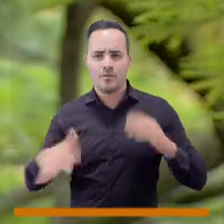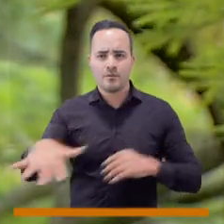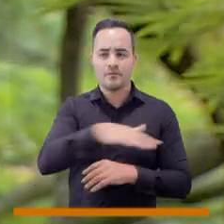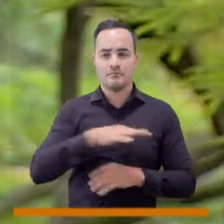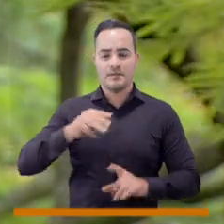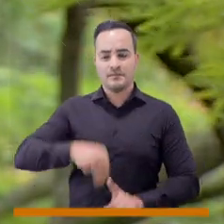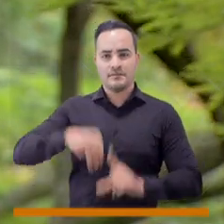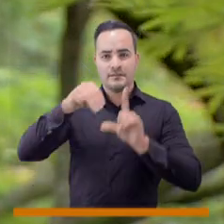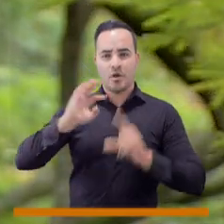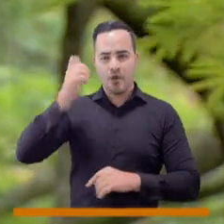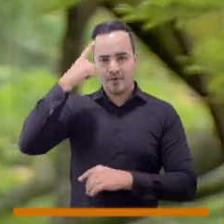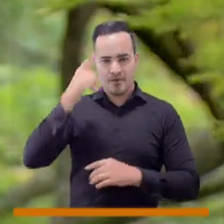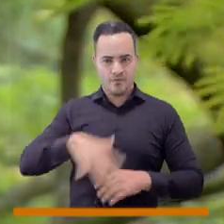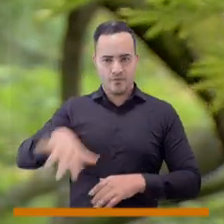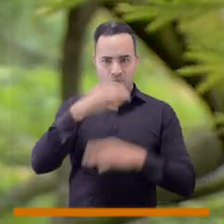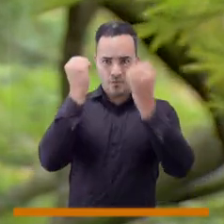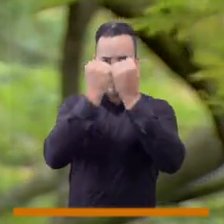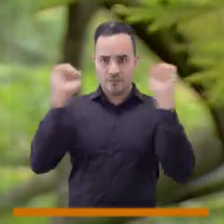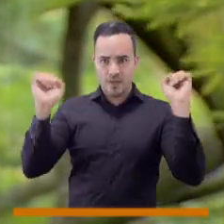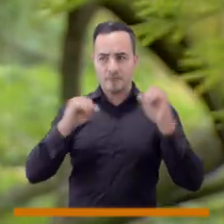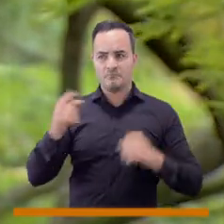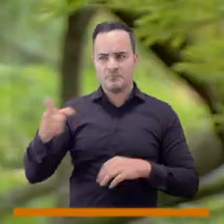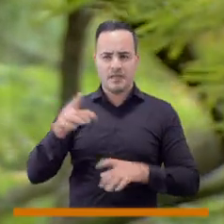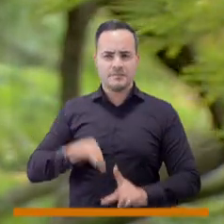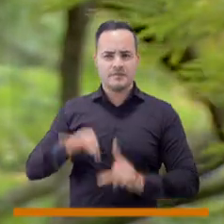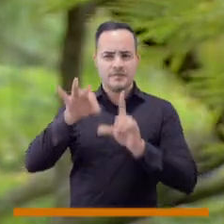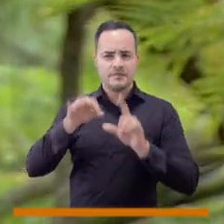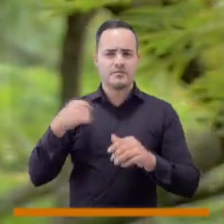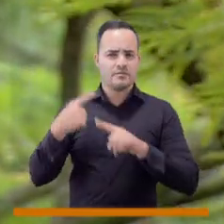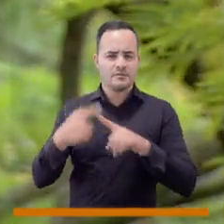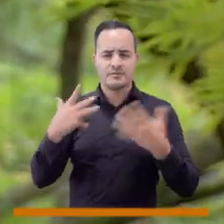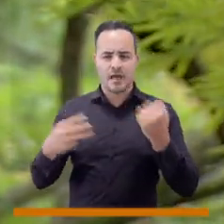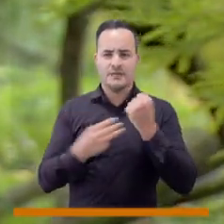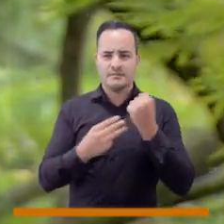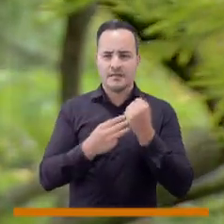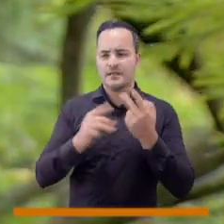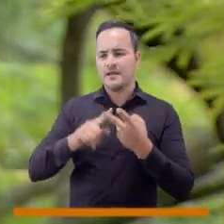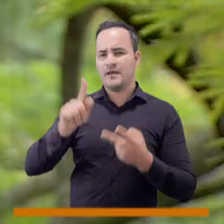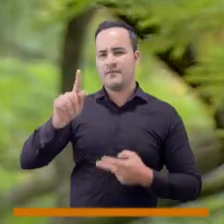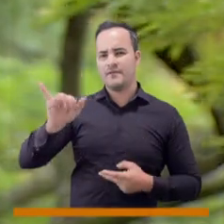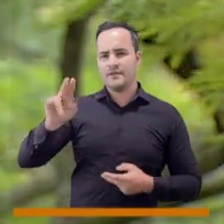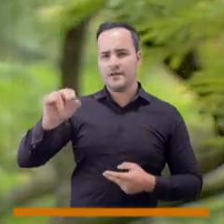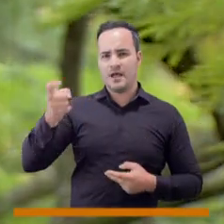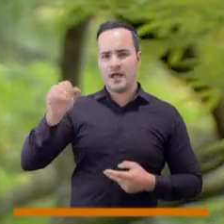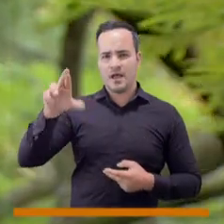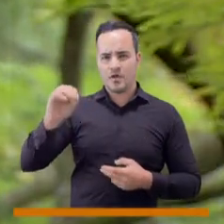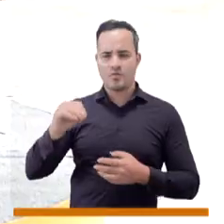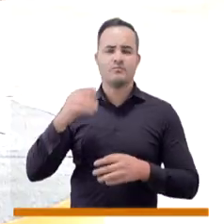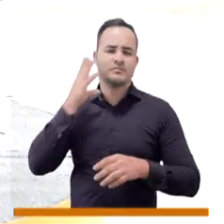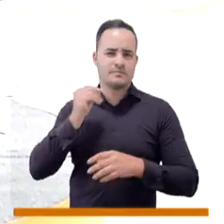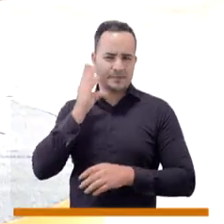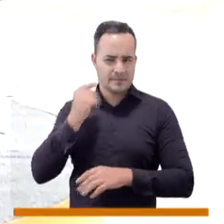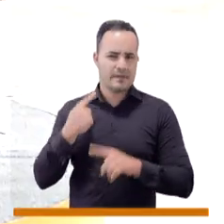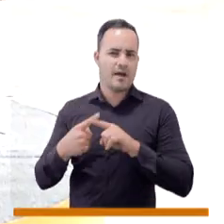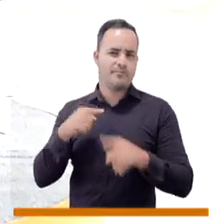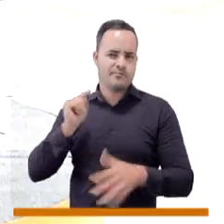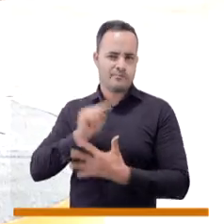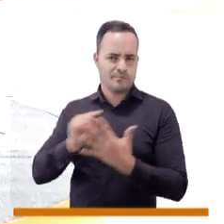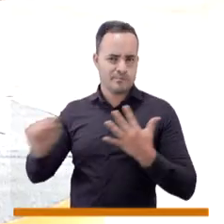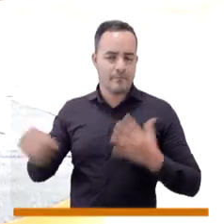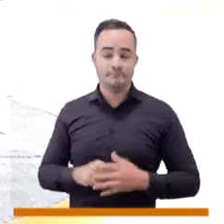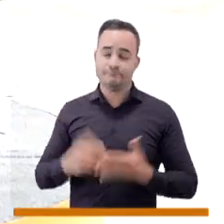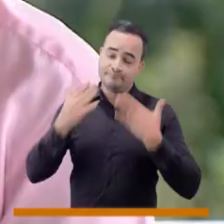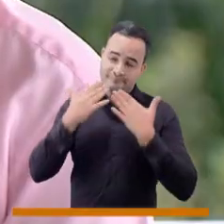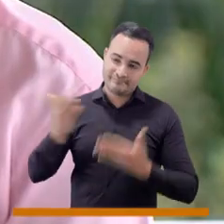gobierno municipal, se ha desempeñado también en el SENA, Finagro. Carlos, muy bienvenido, como siempre, a De Frente, gracias